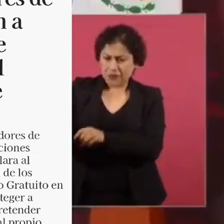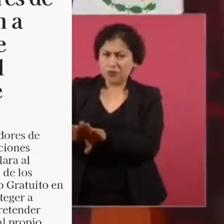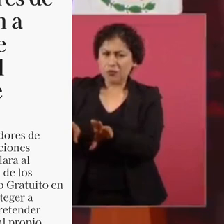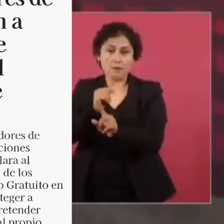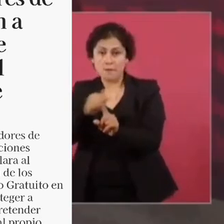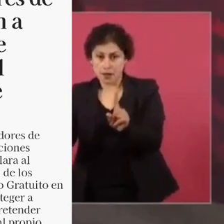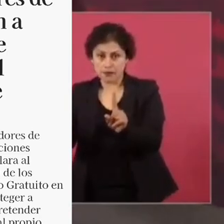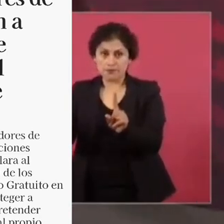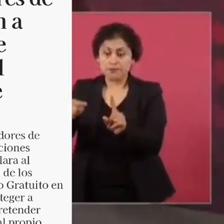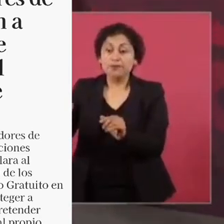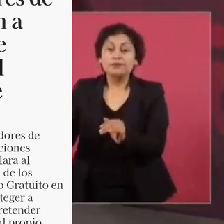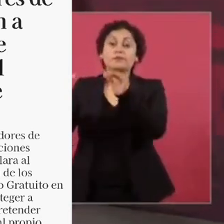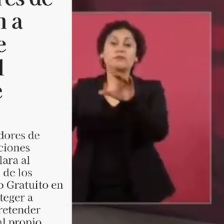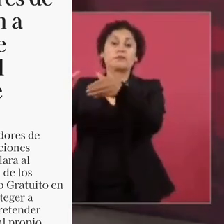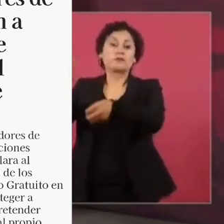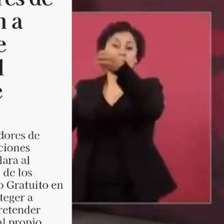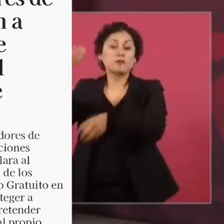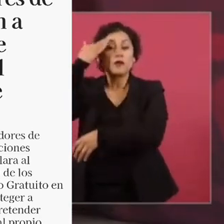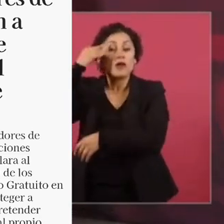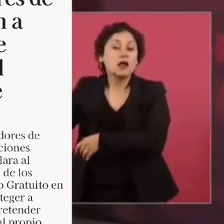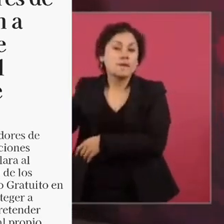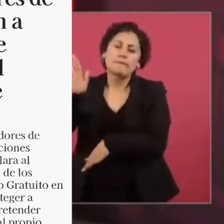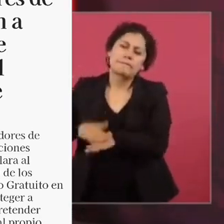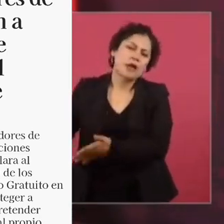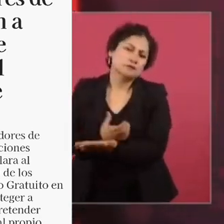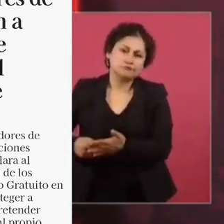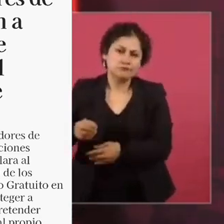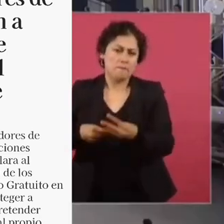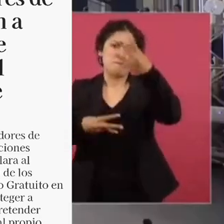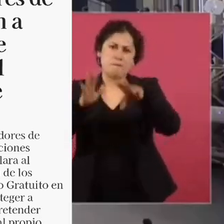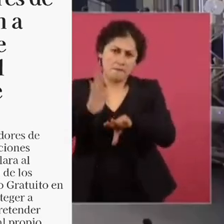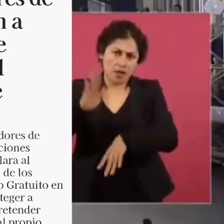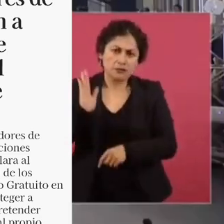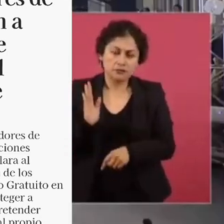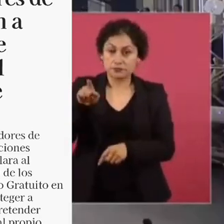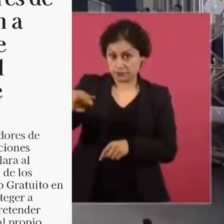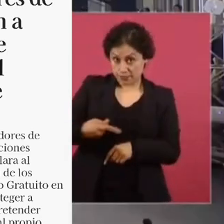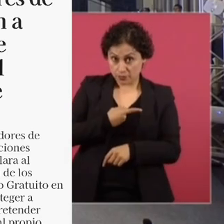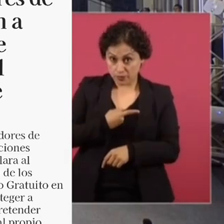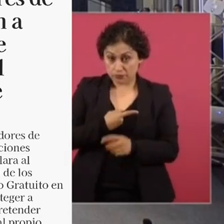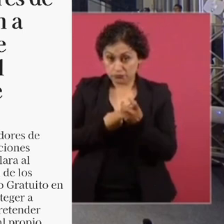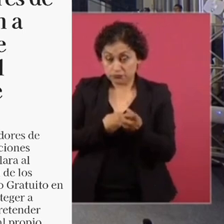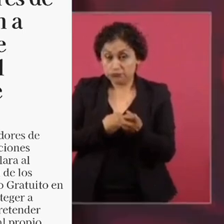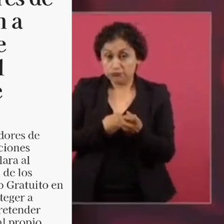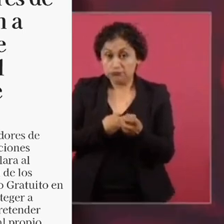a esos trucos Gracias por tu pregunta que resuelva